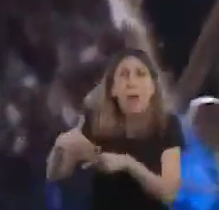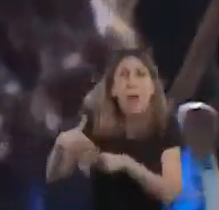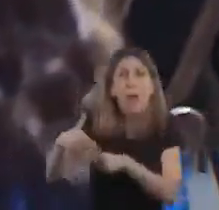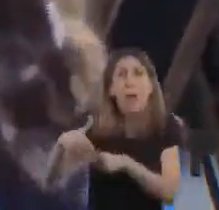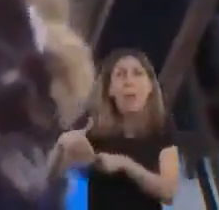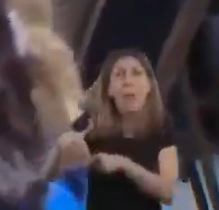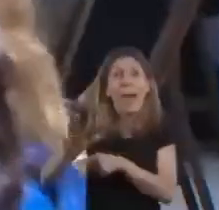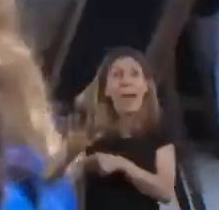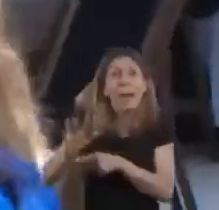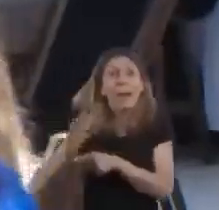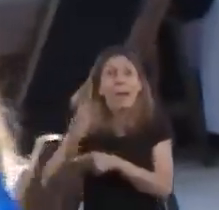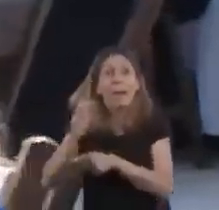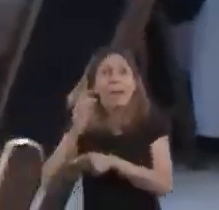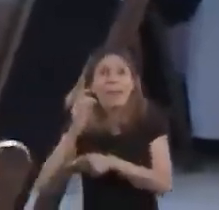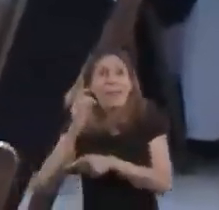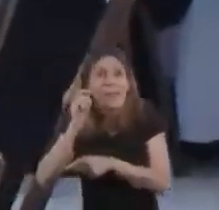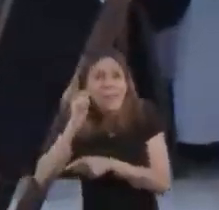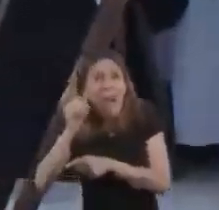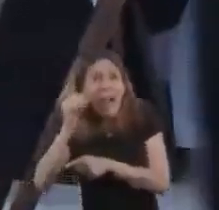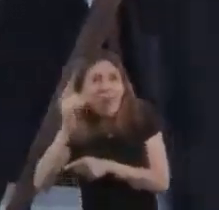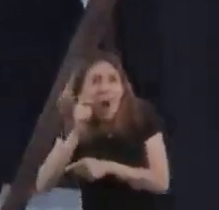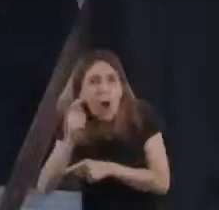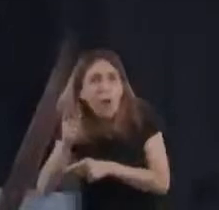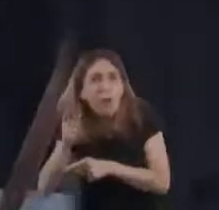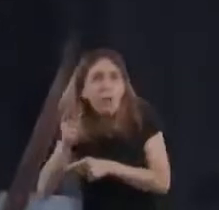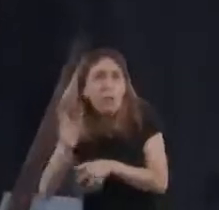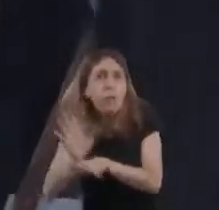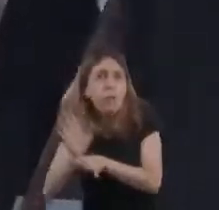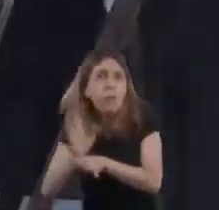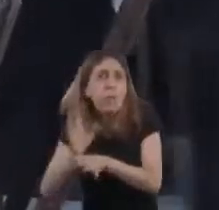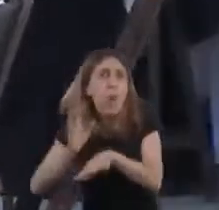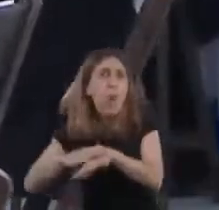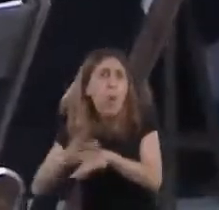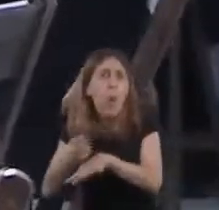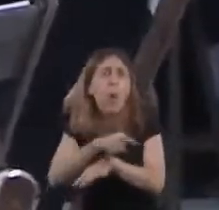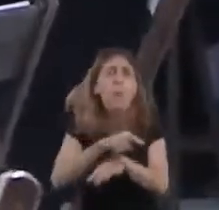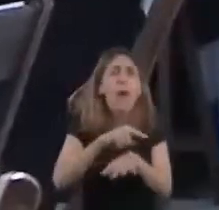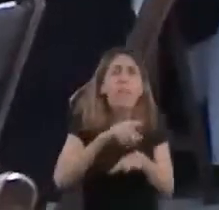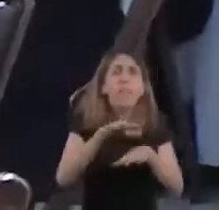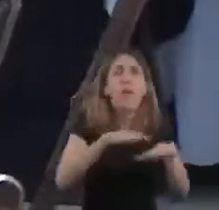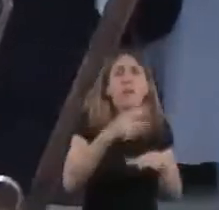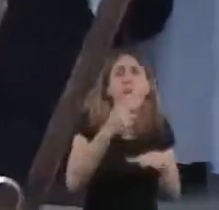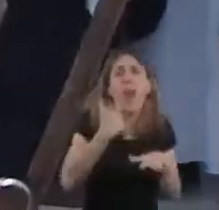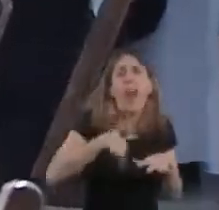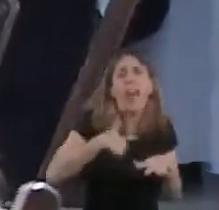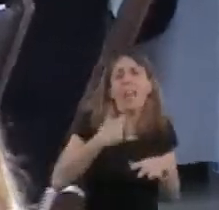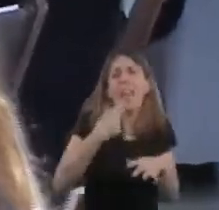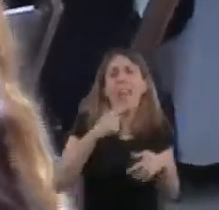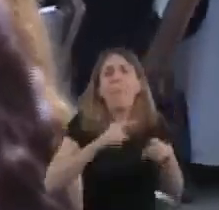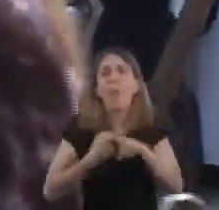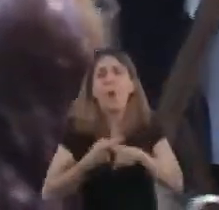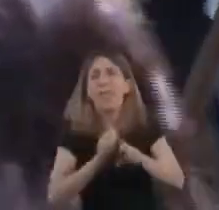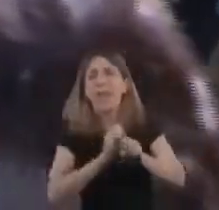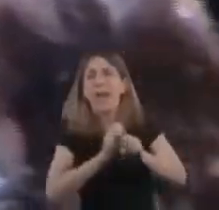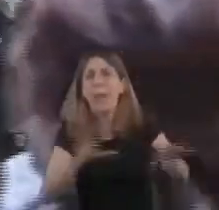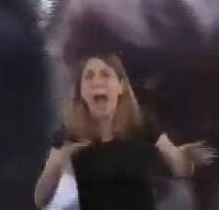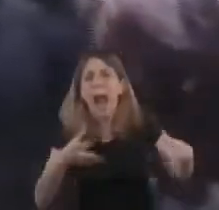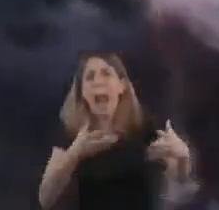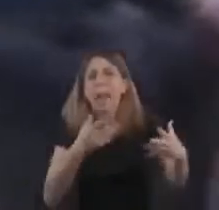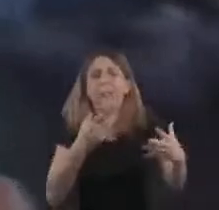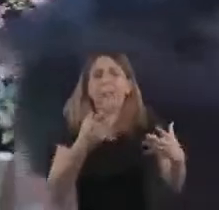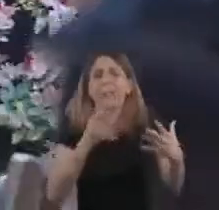razones ajenas a ellos, porque la Argentina dejó de funcionar, porque malas políticas se pusieron en práctica,